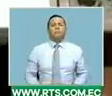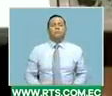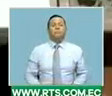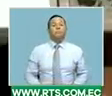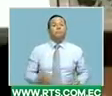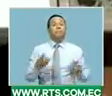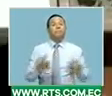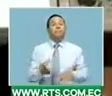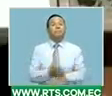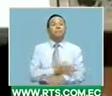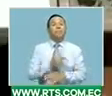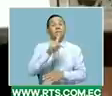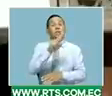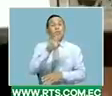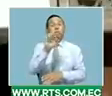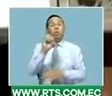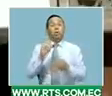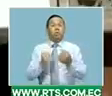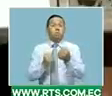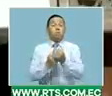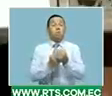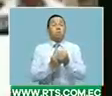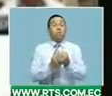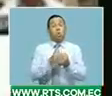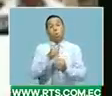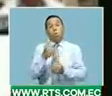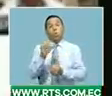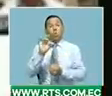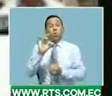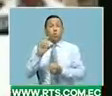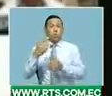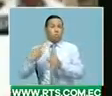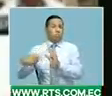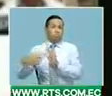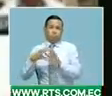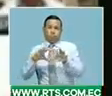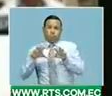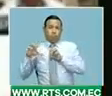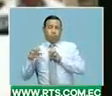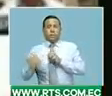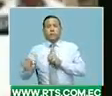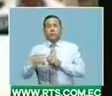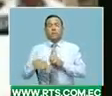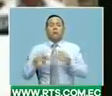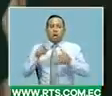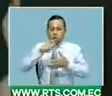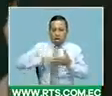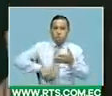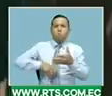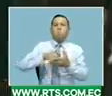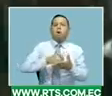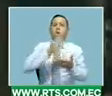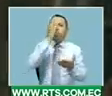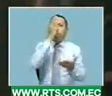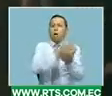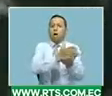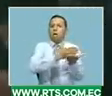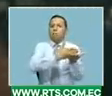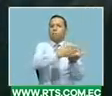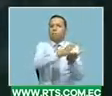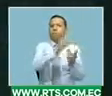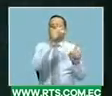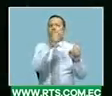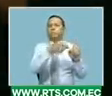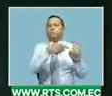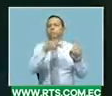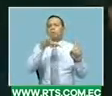votación, 104 votos afirmativos, 18 negativos, 0 blancos y 12 abstenciones, con la que fue aprobada la moción de censura y destitución de María Paula Rombo, se